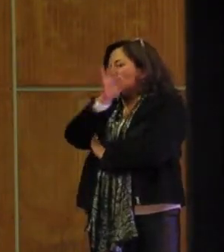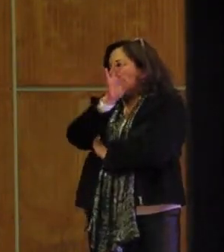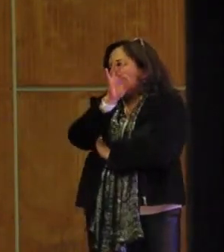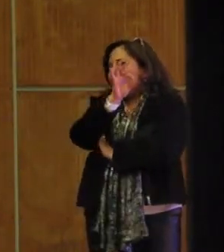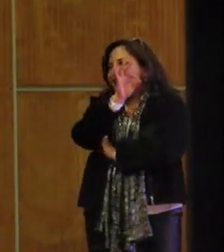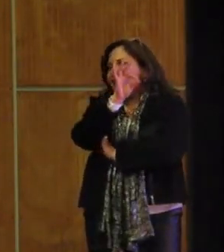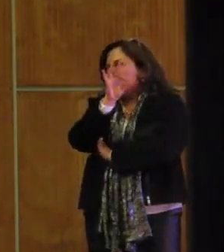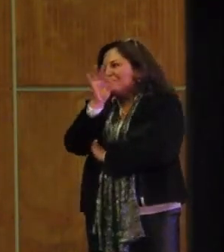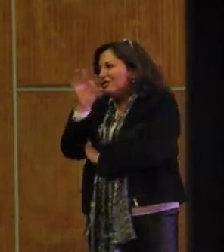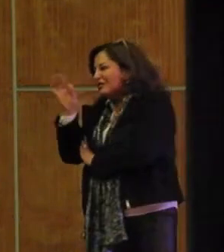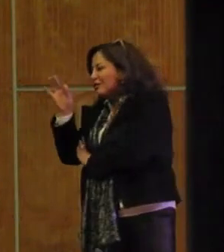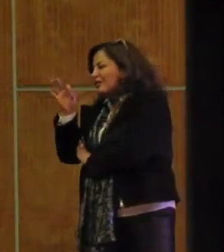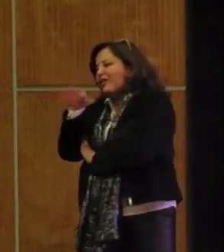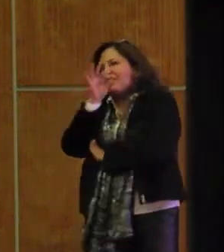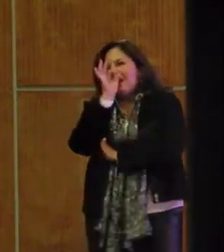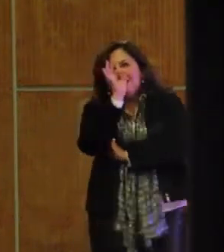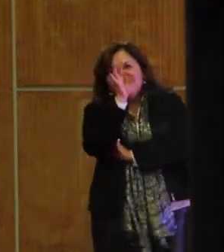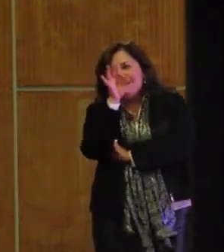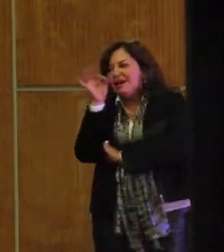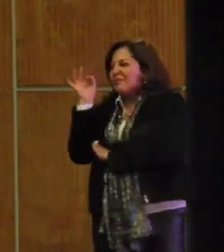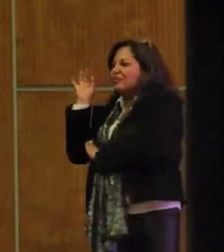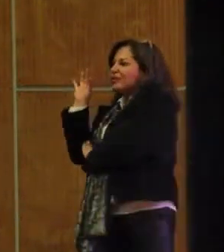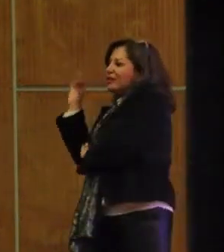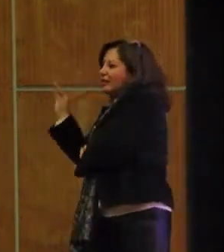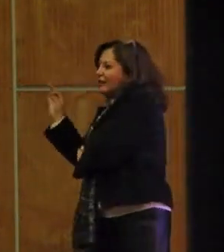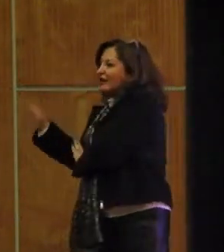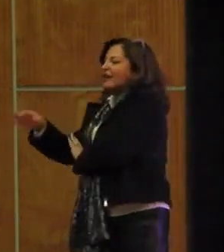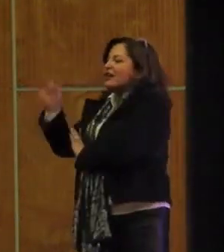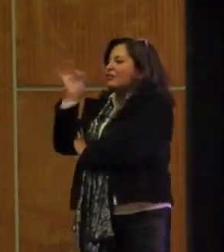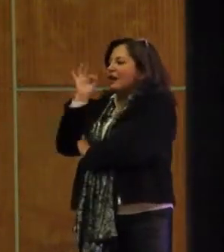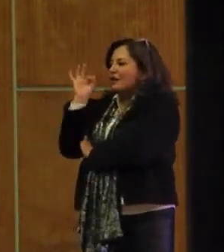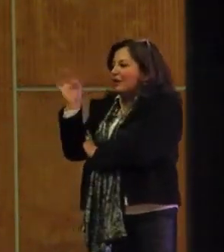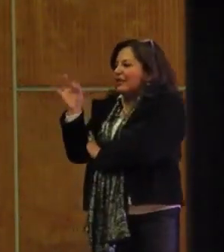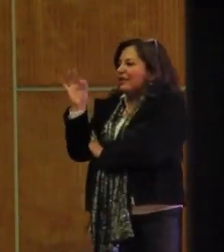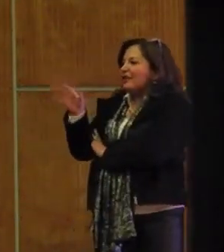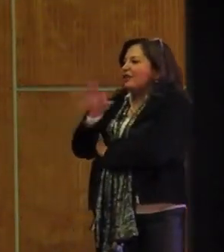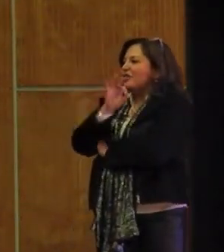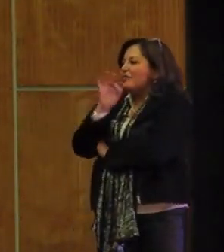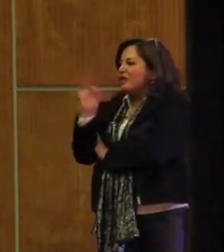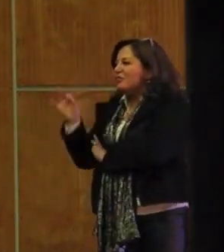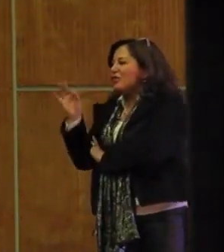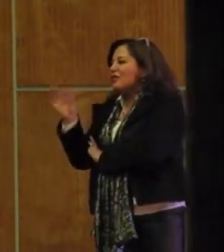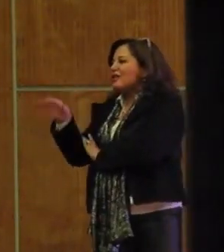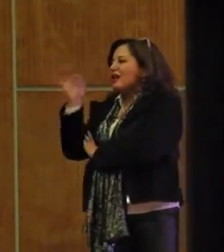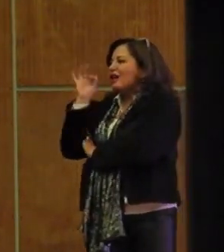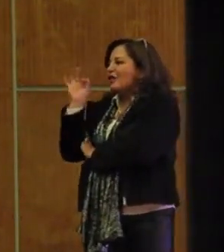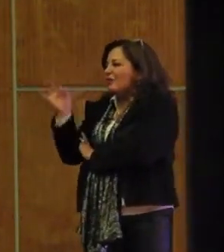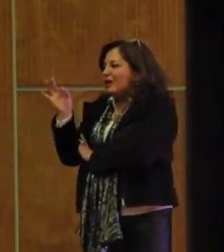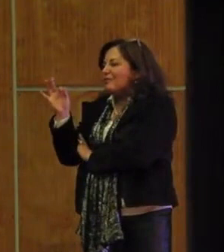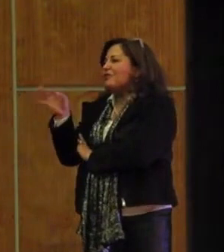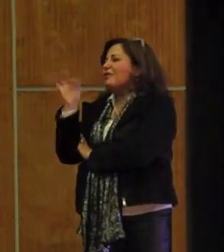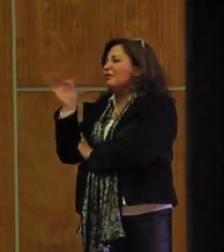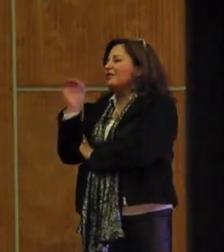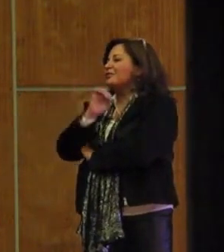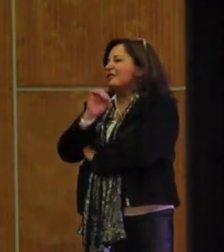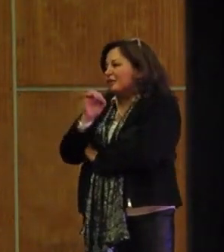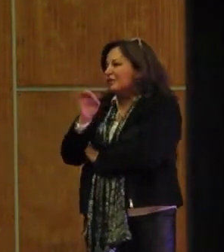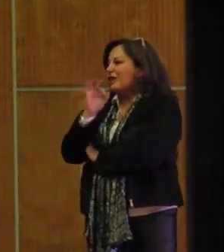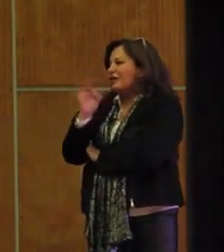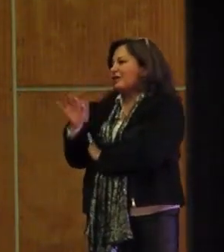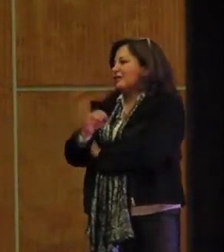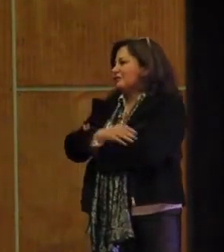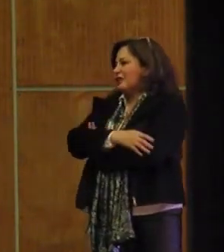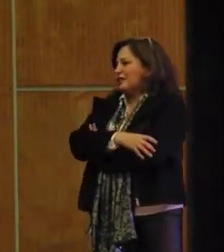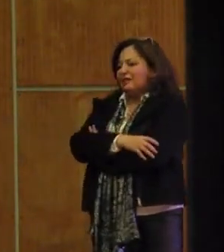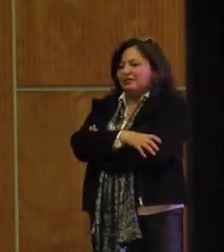que todas las direcciones del cuidado de Arica a Punta Arenas van a medir los mismos días, lo mismo, y vamos a tener un